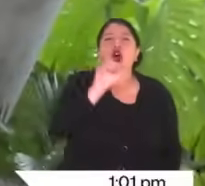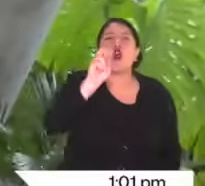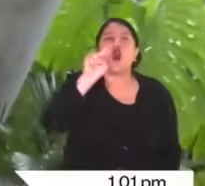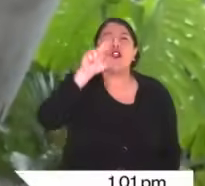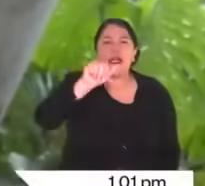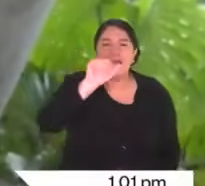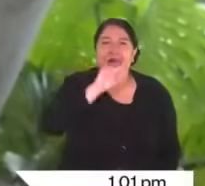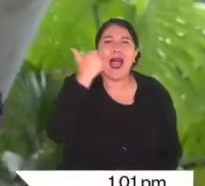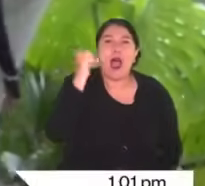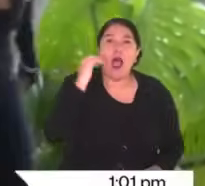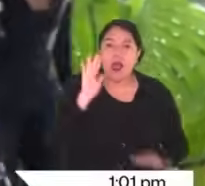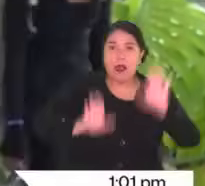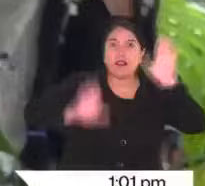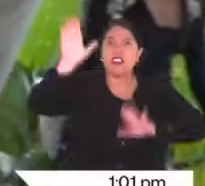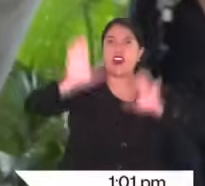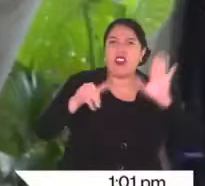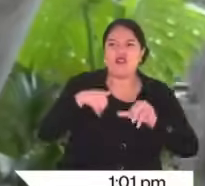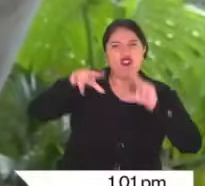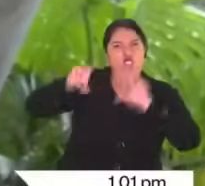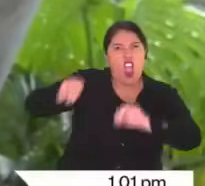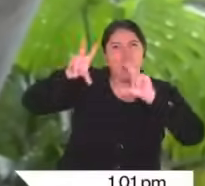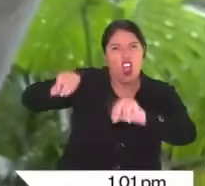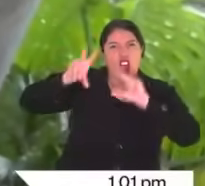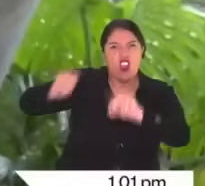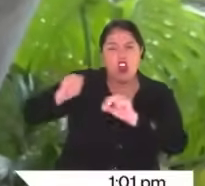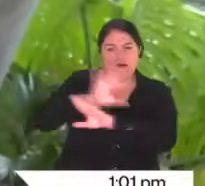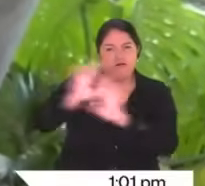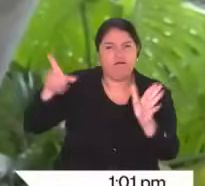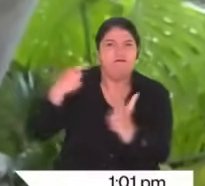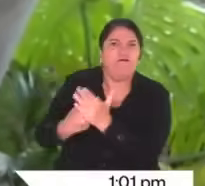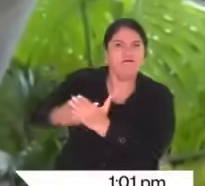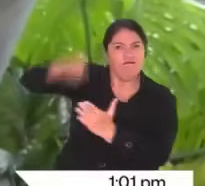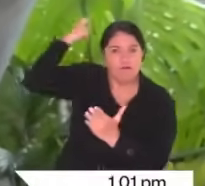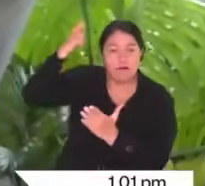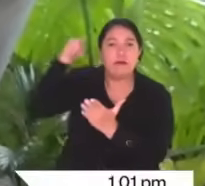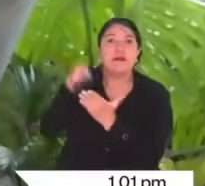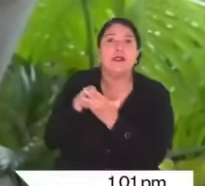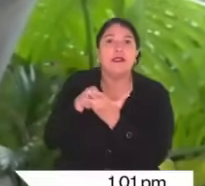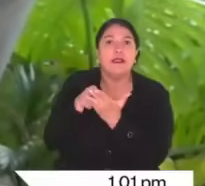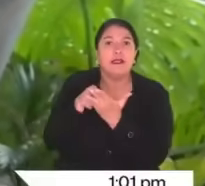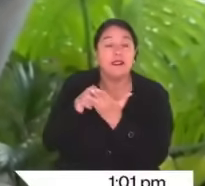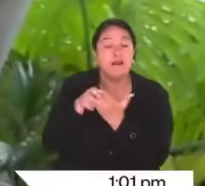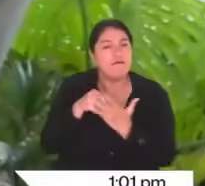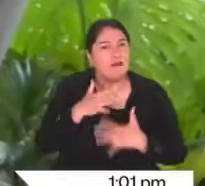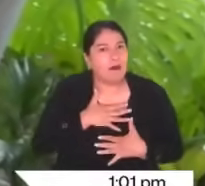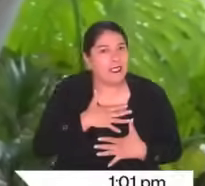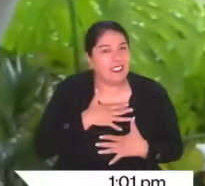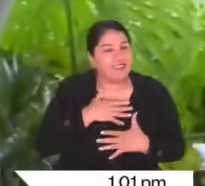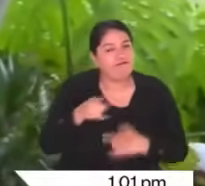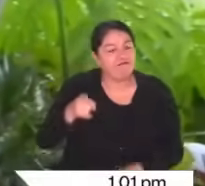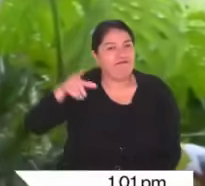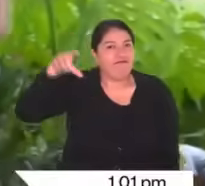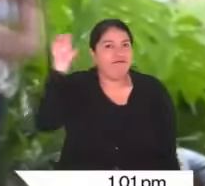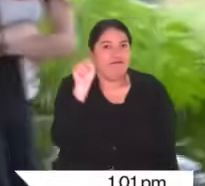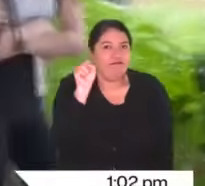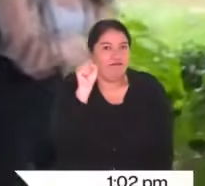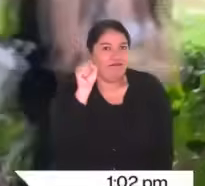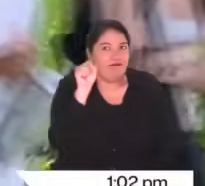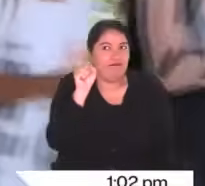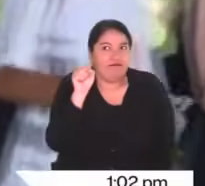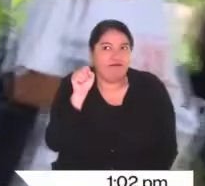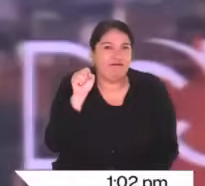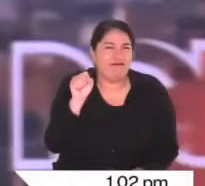sus derechos democráticos de presentar genuinamente la resistencia democrática para mí ya es suficiente para decir que eso es una elección